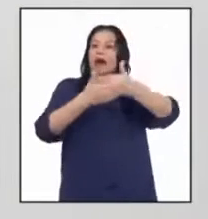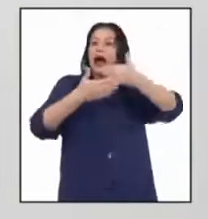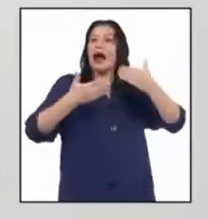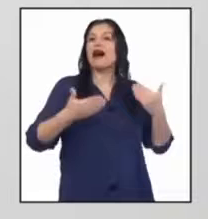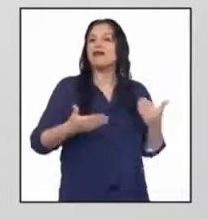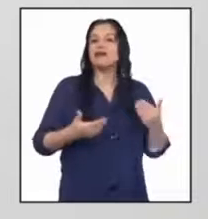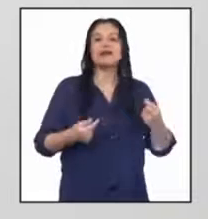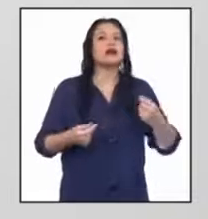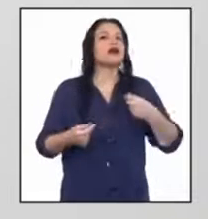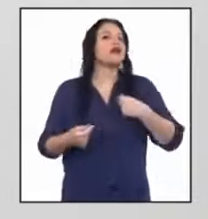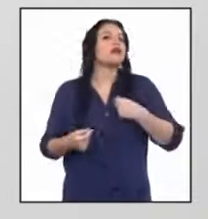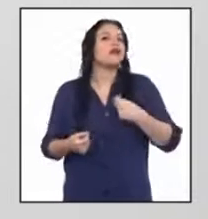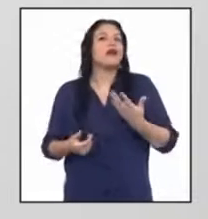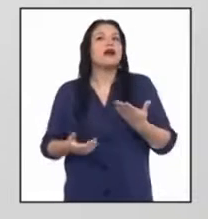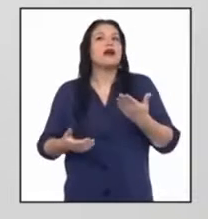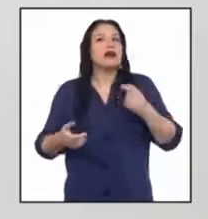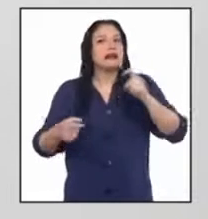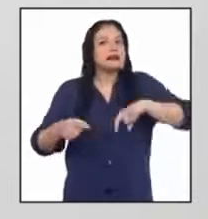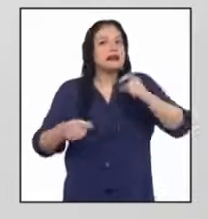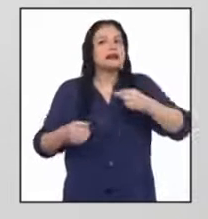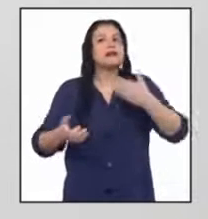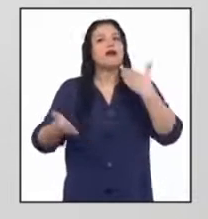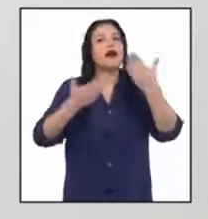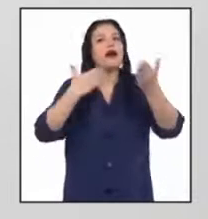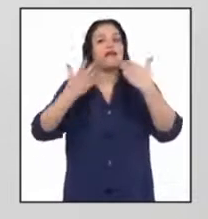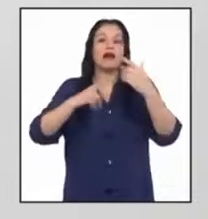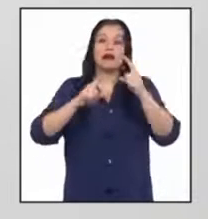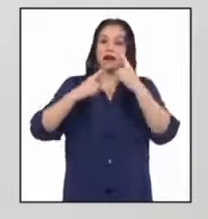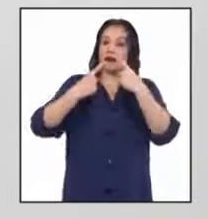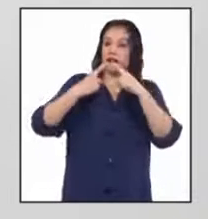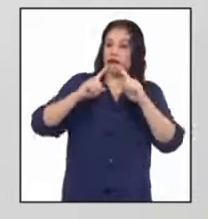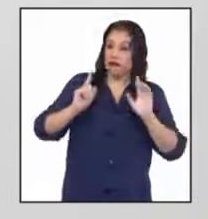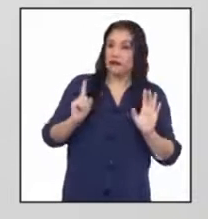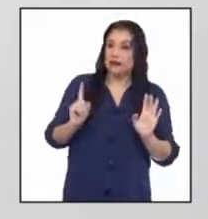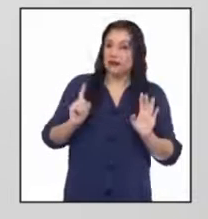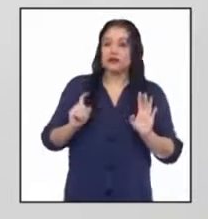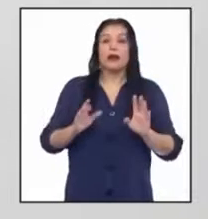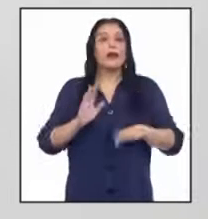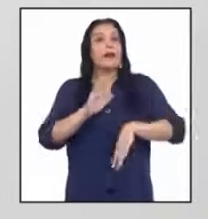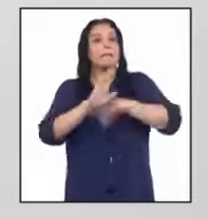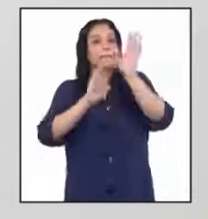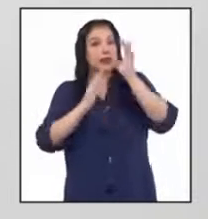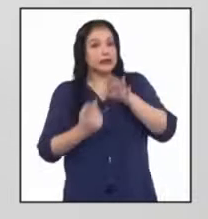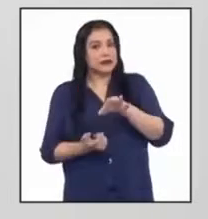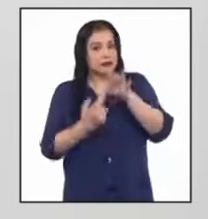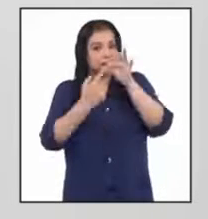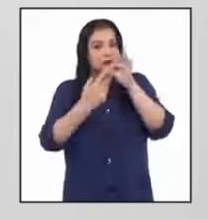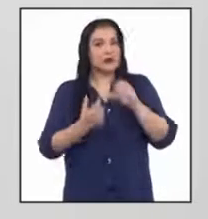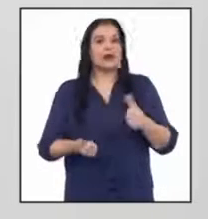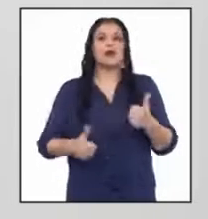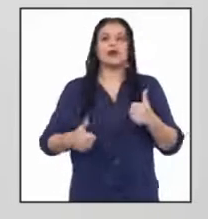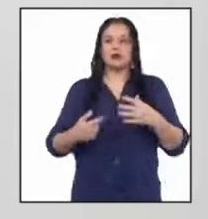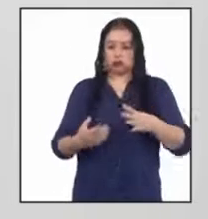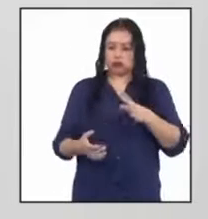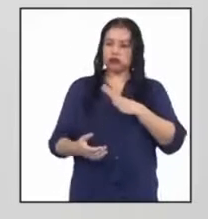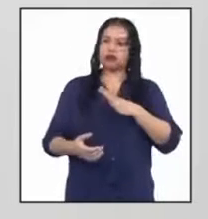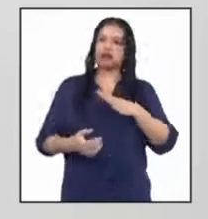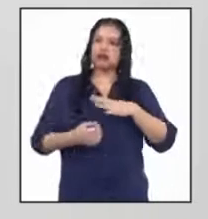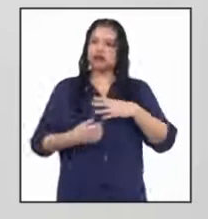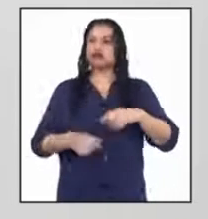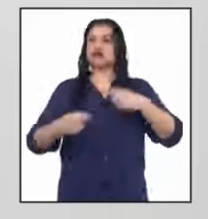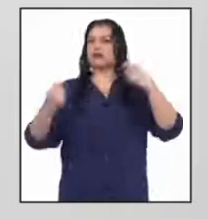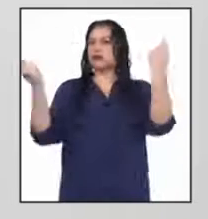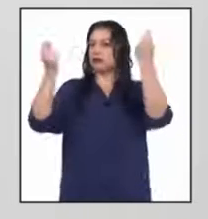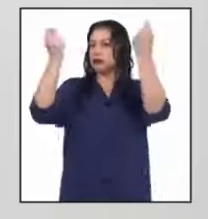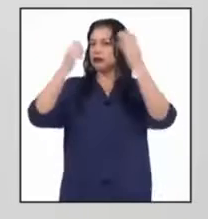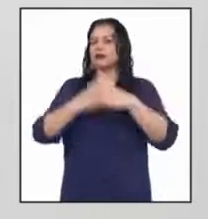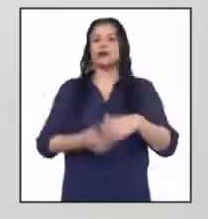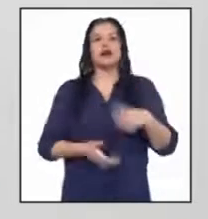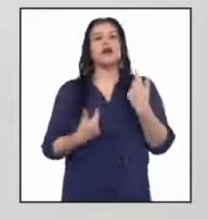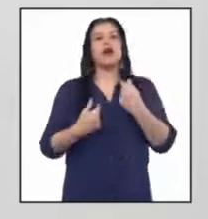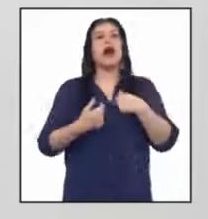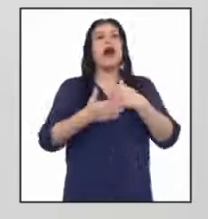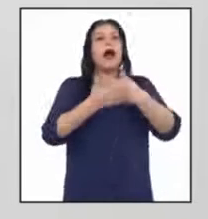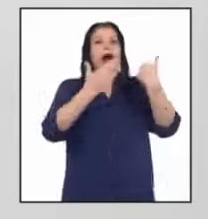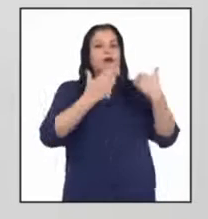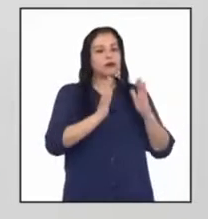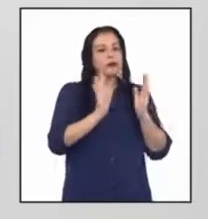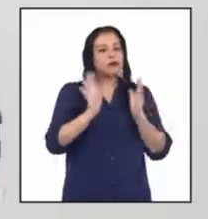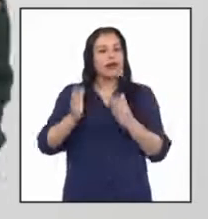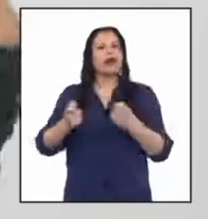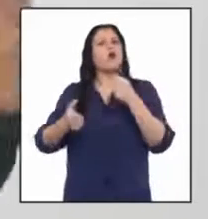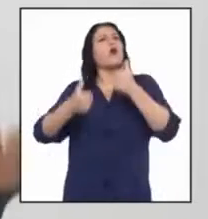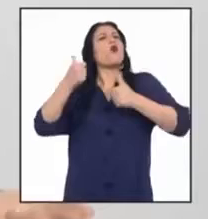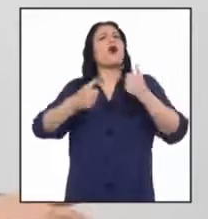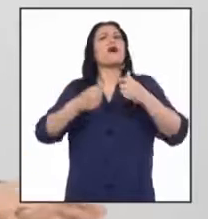que nos tocará hablar en diversas ocasiones, especialmente si se trata de eventos formales. Tendremos que preparar nuestro